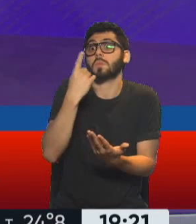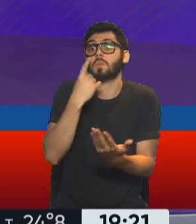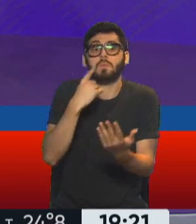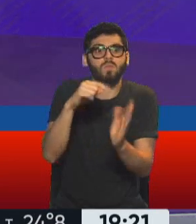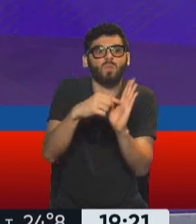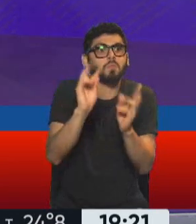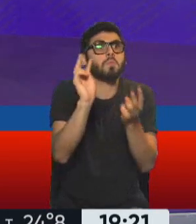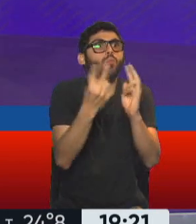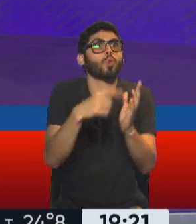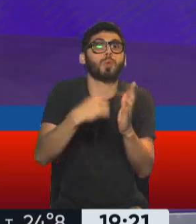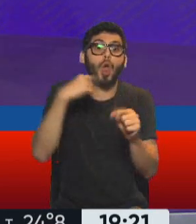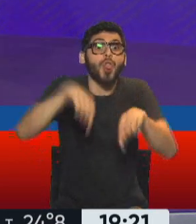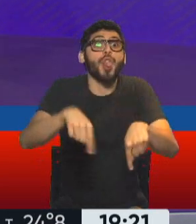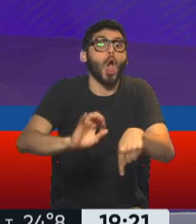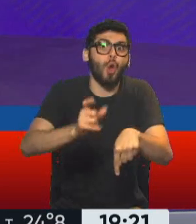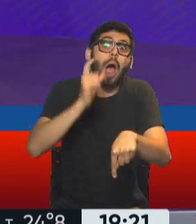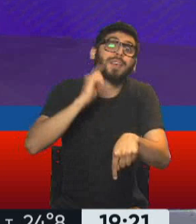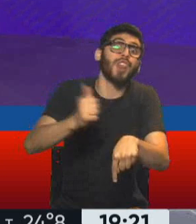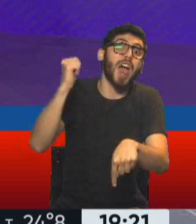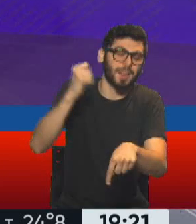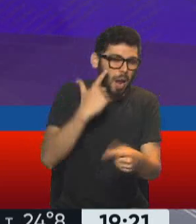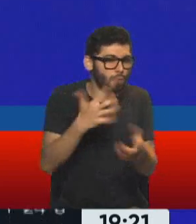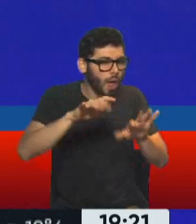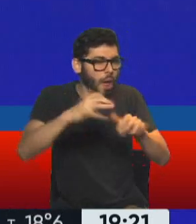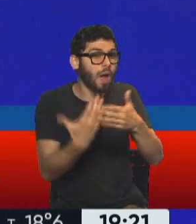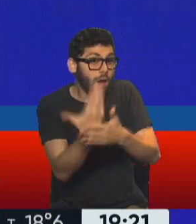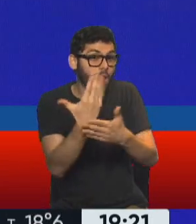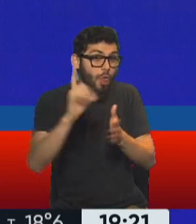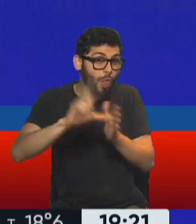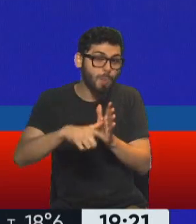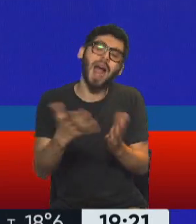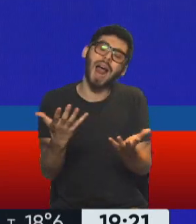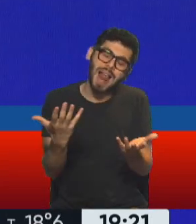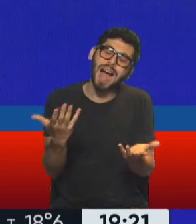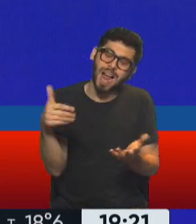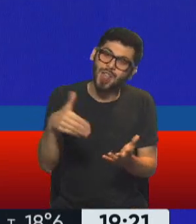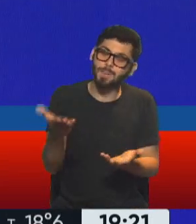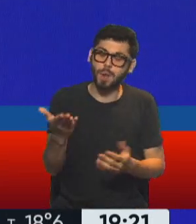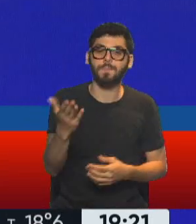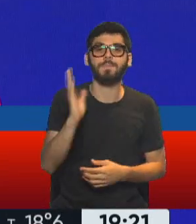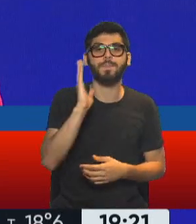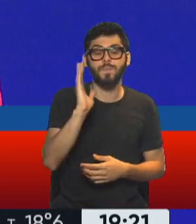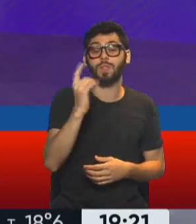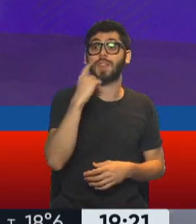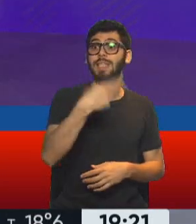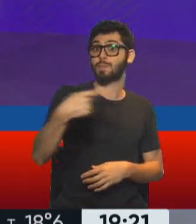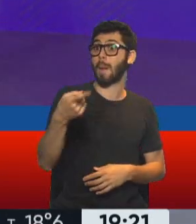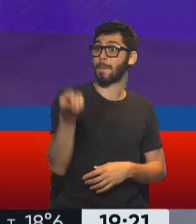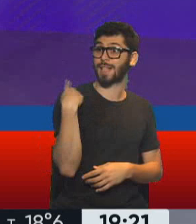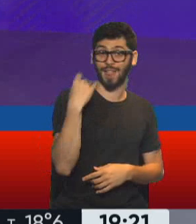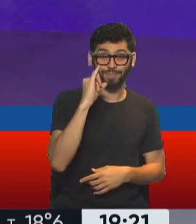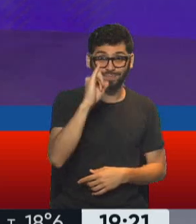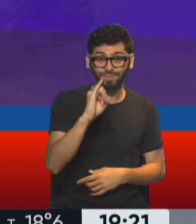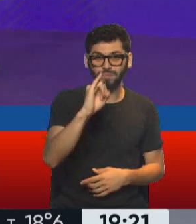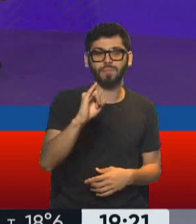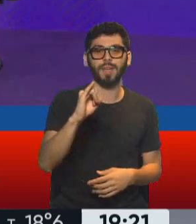no ocurrieron en ese día. Claro, eso es por la carga de datos, por la ¿no? carga de El datos. tiempo de carga de datos. Fíjese, Pero bueno, la semana pasada hablábamos de que nosotros venimos